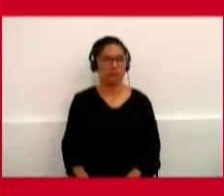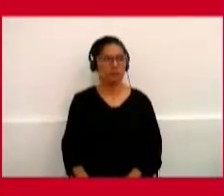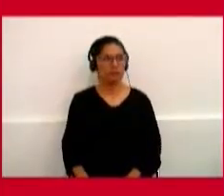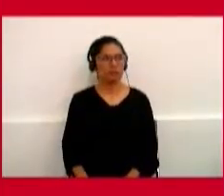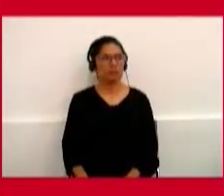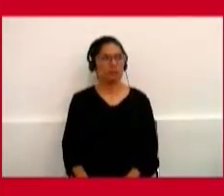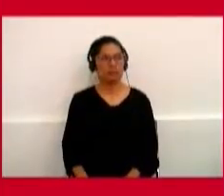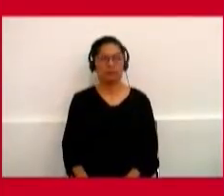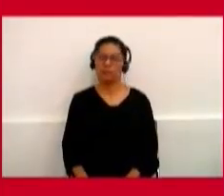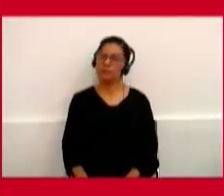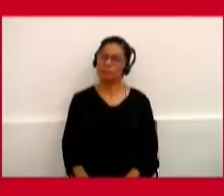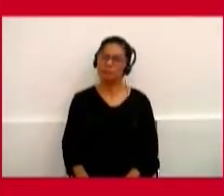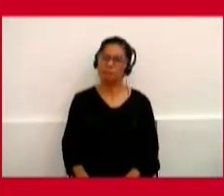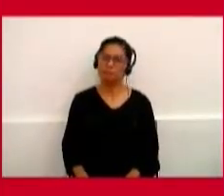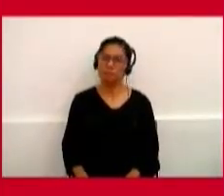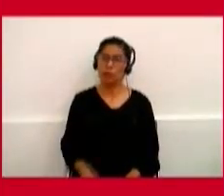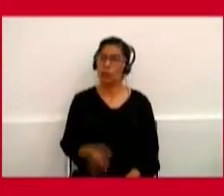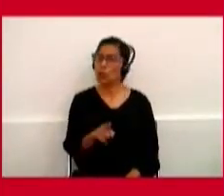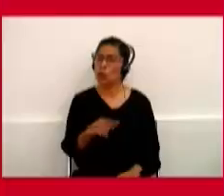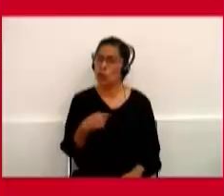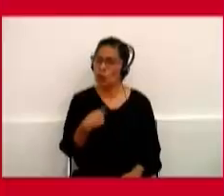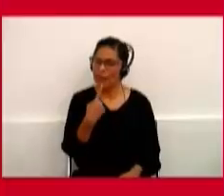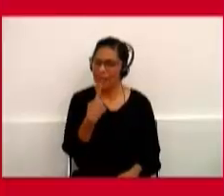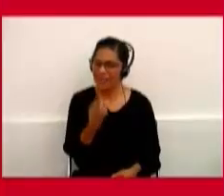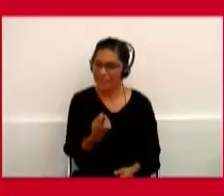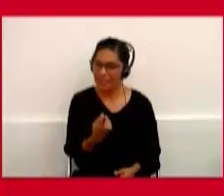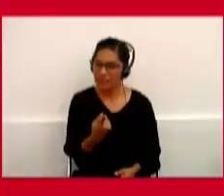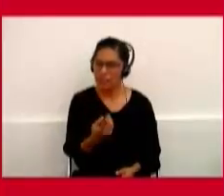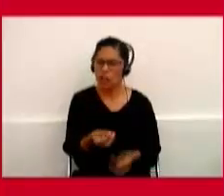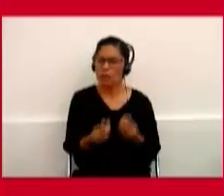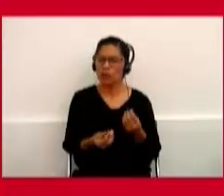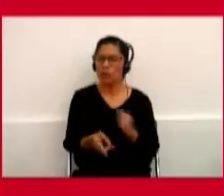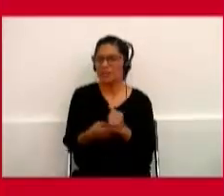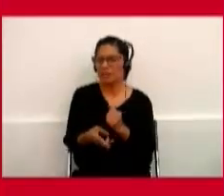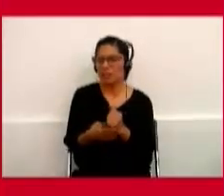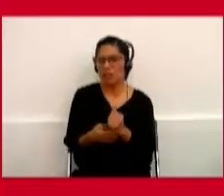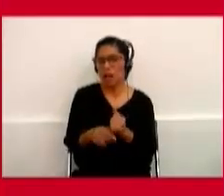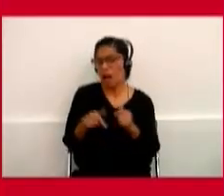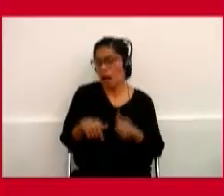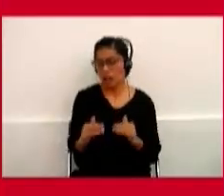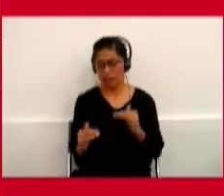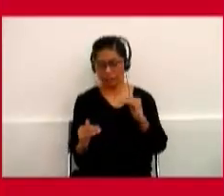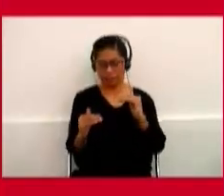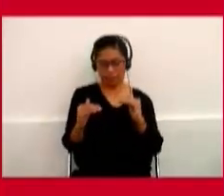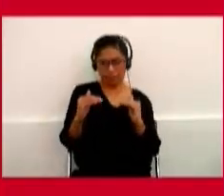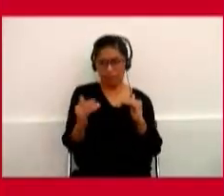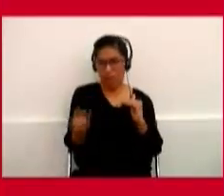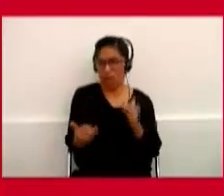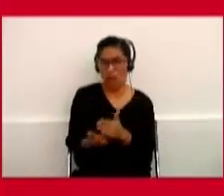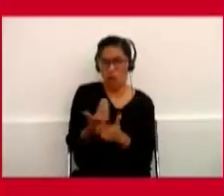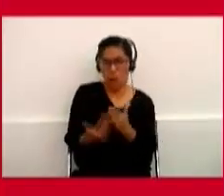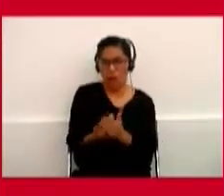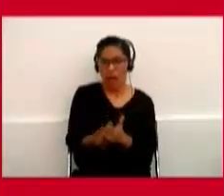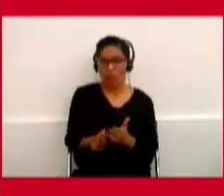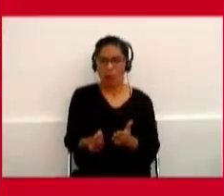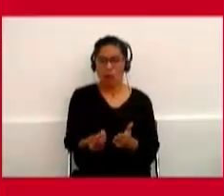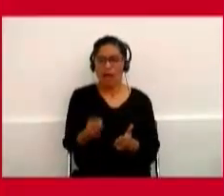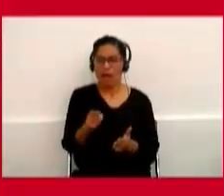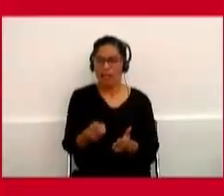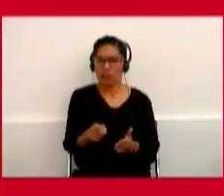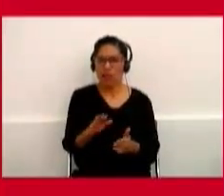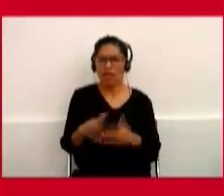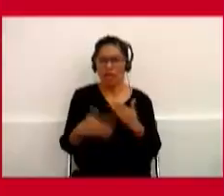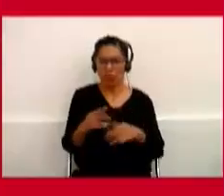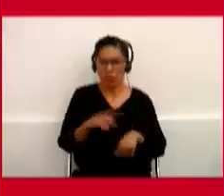¿Cómo podrías asegurar que este nuevo estándar, digamos, que estás implementando en Condestable sea sostenible,